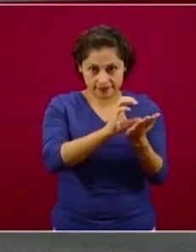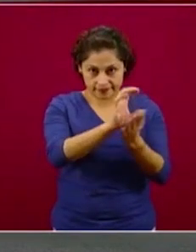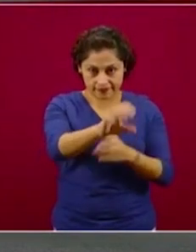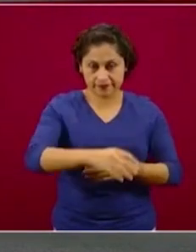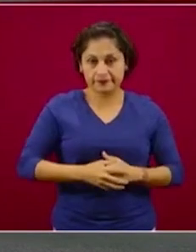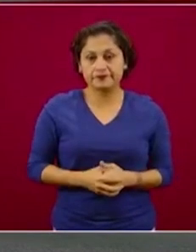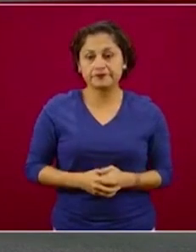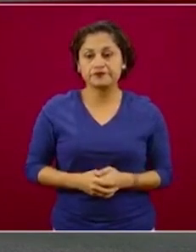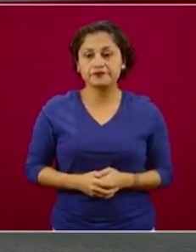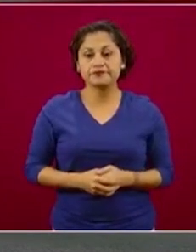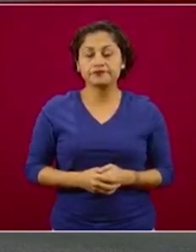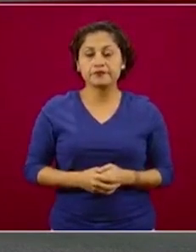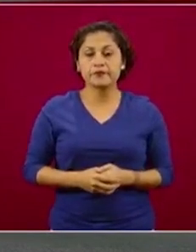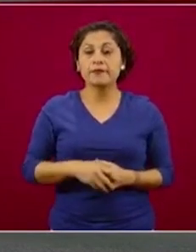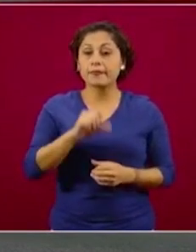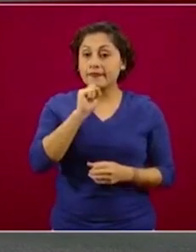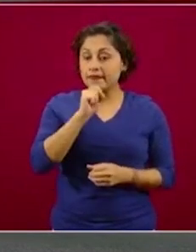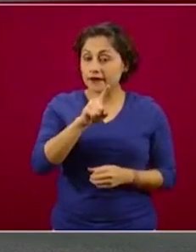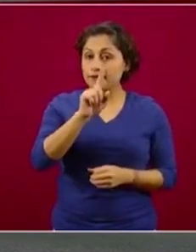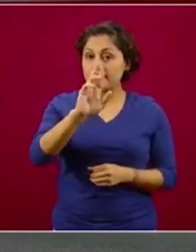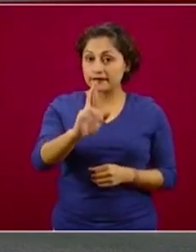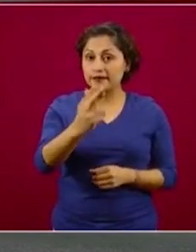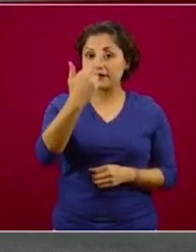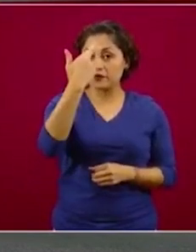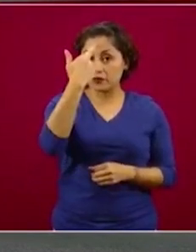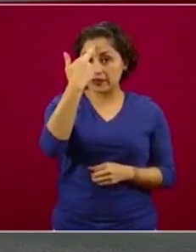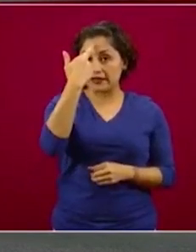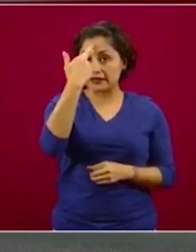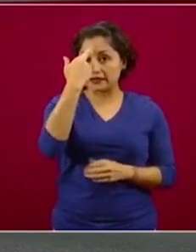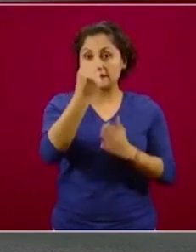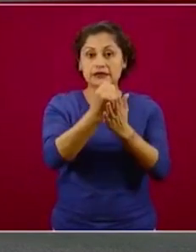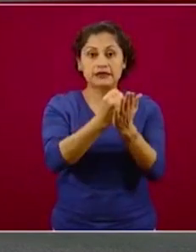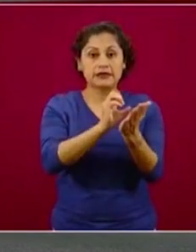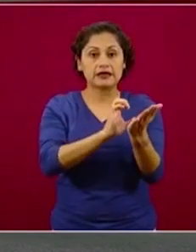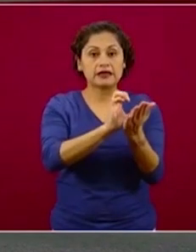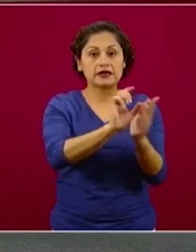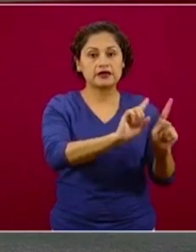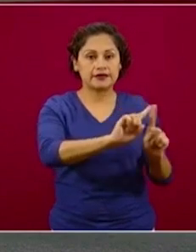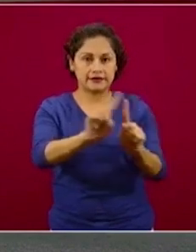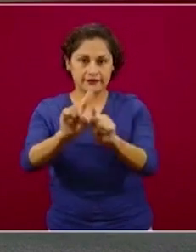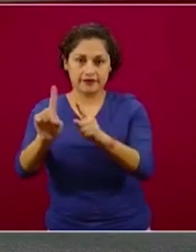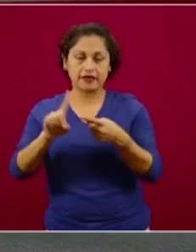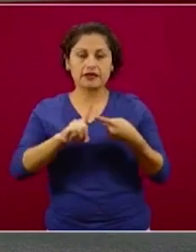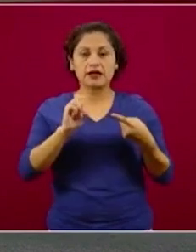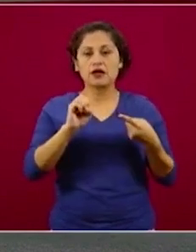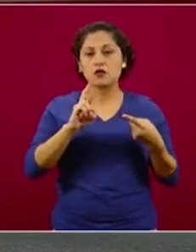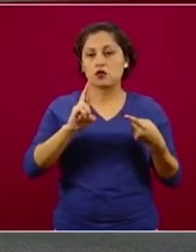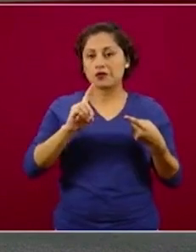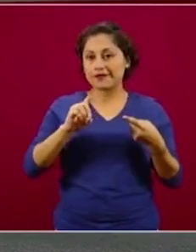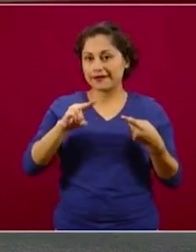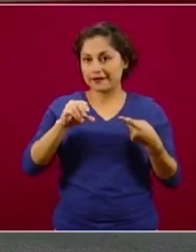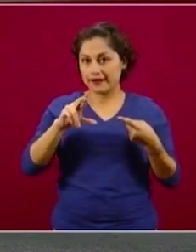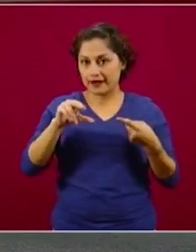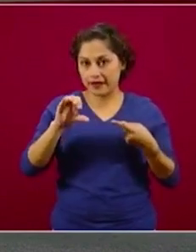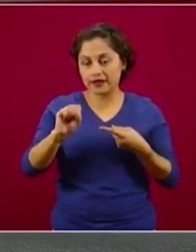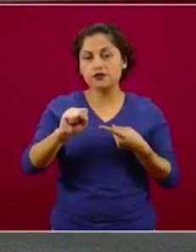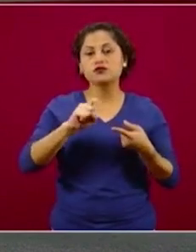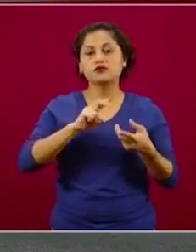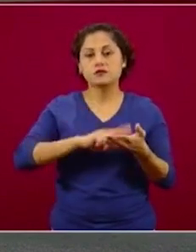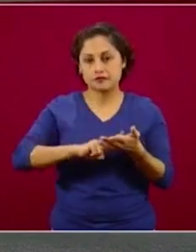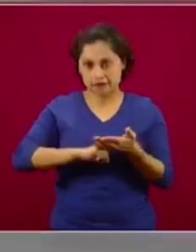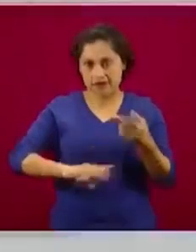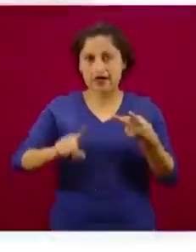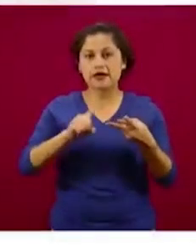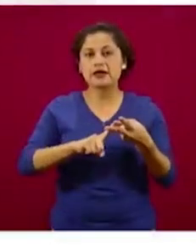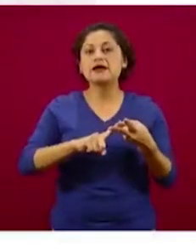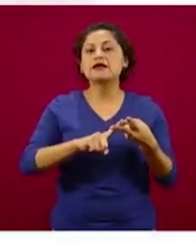Vamos a recordar también que hay diferente tipo de créditos. Tenemos los créditos ordinarios, que son los verdes, los créditos rojos, que son